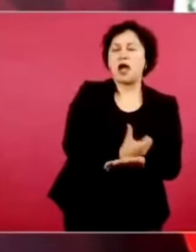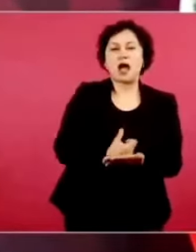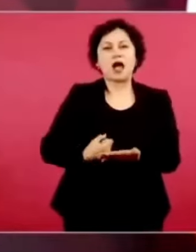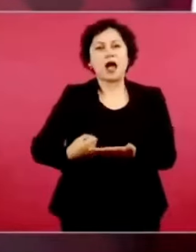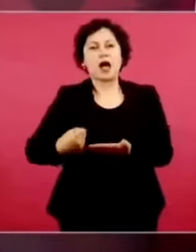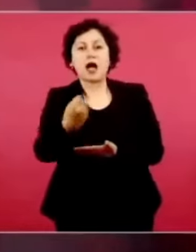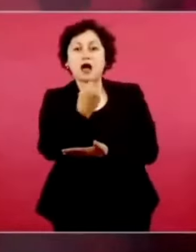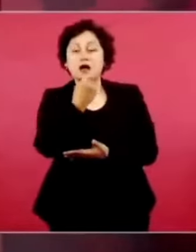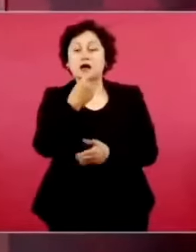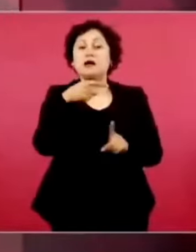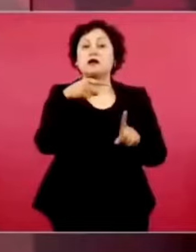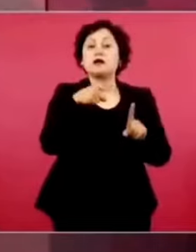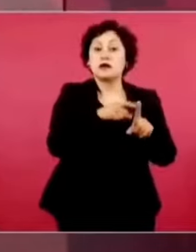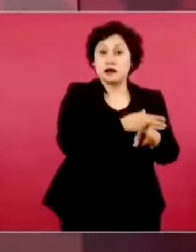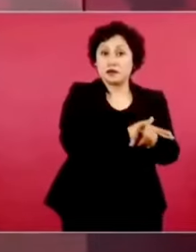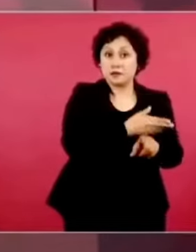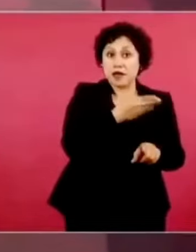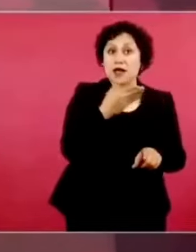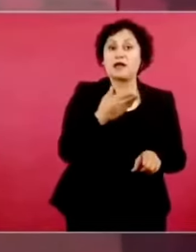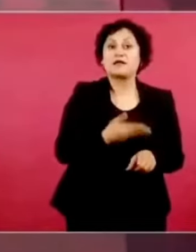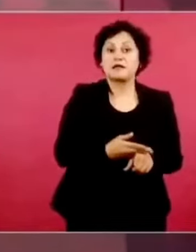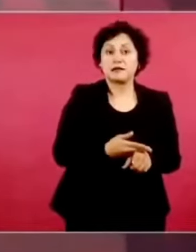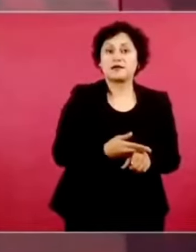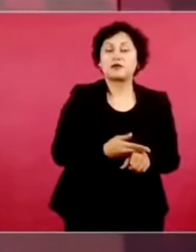comer a Zapata.